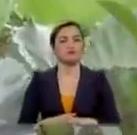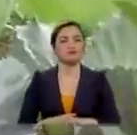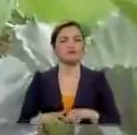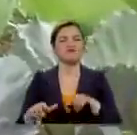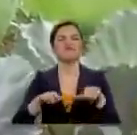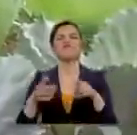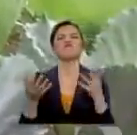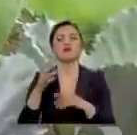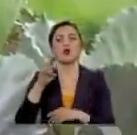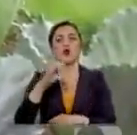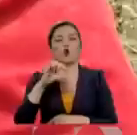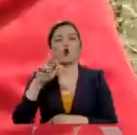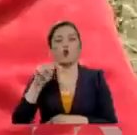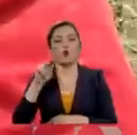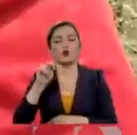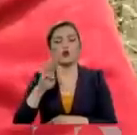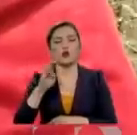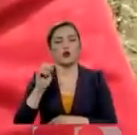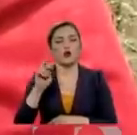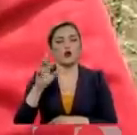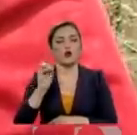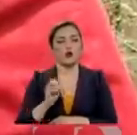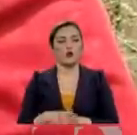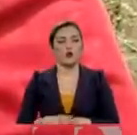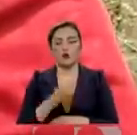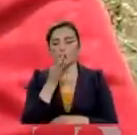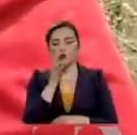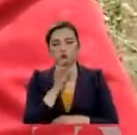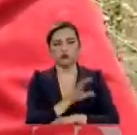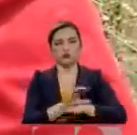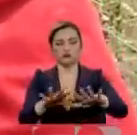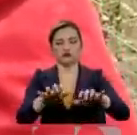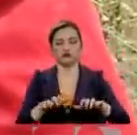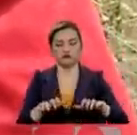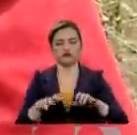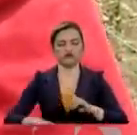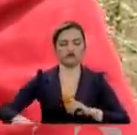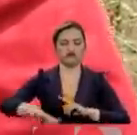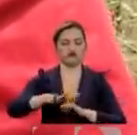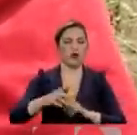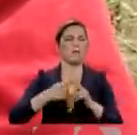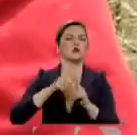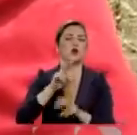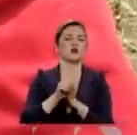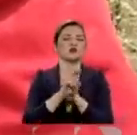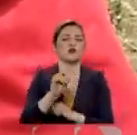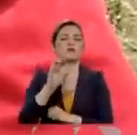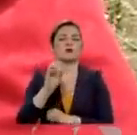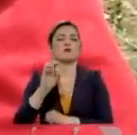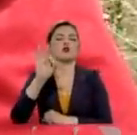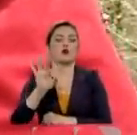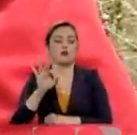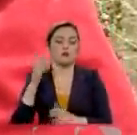Cuniburón. Es una granja agroecológica, desde la formación tiene desde el 2009 hasta